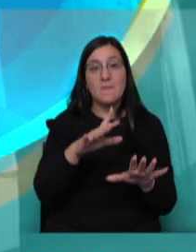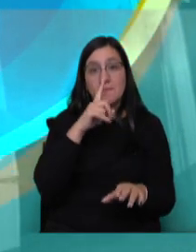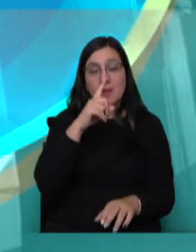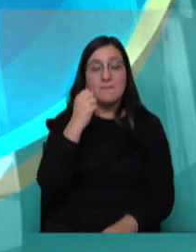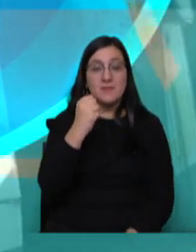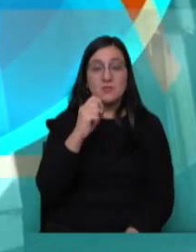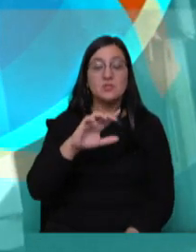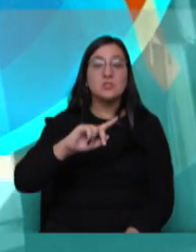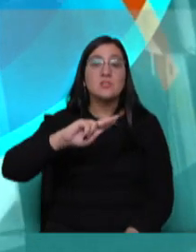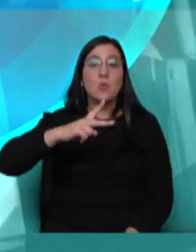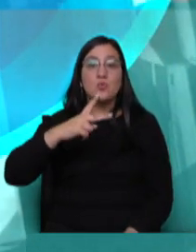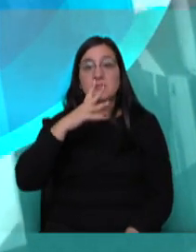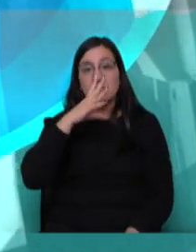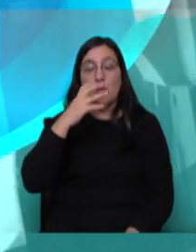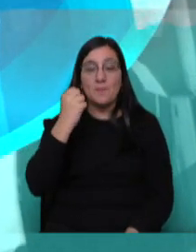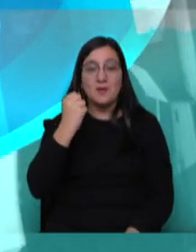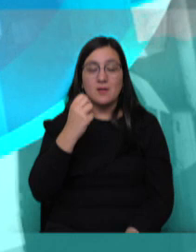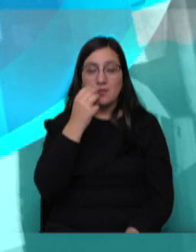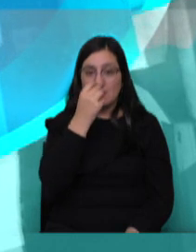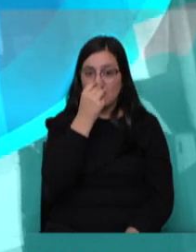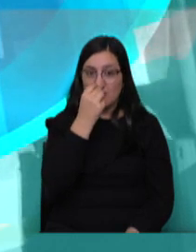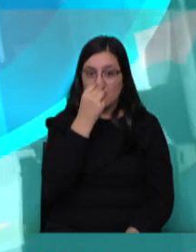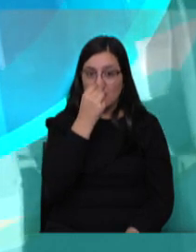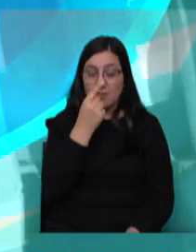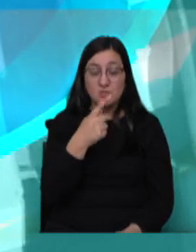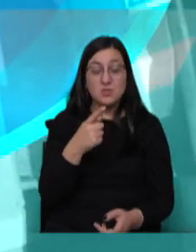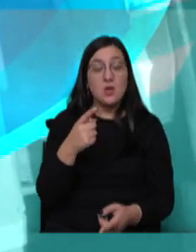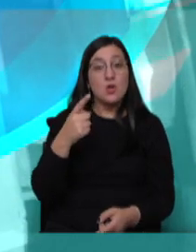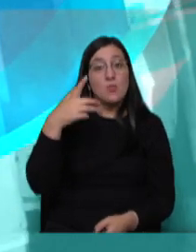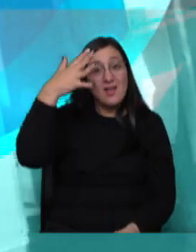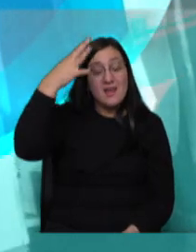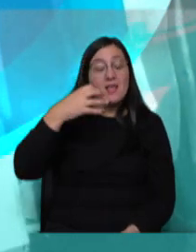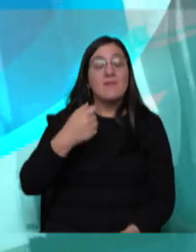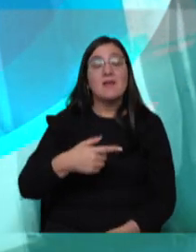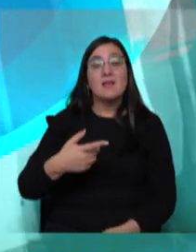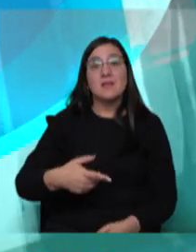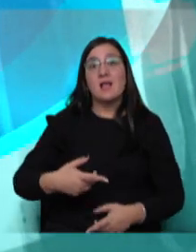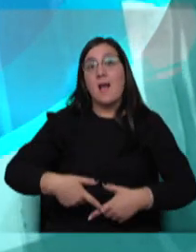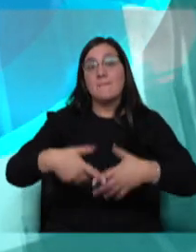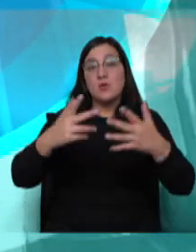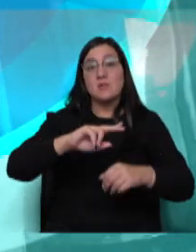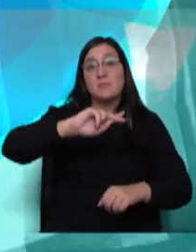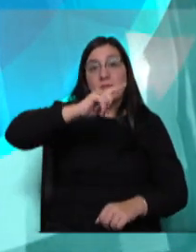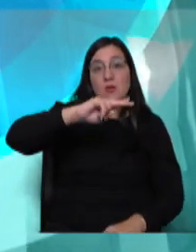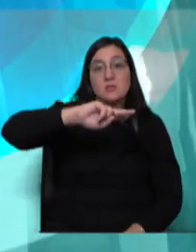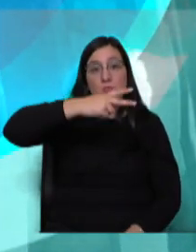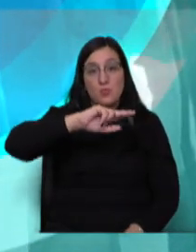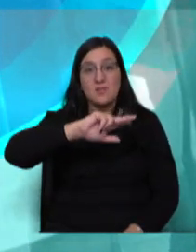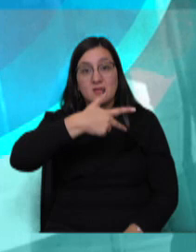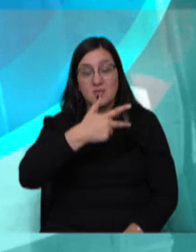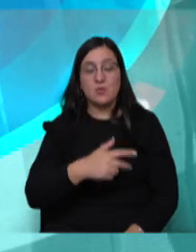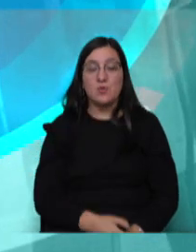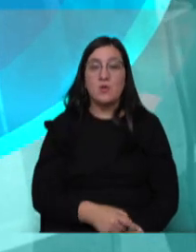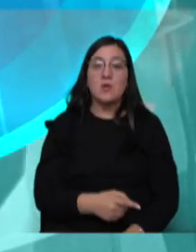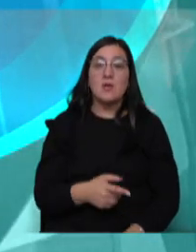5.000. La penca, nada, hay que poner los cuadros que vos estimás que van a salir, el campeón, el segundo, el tercero. Y la penca está